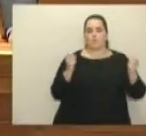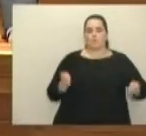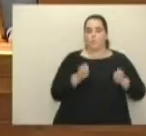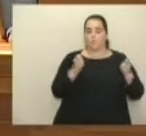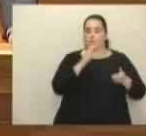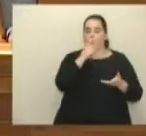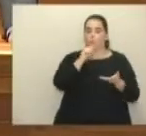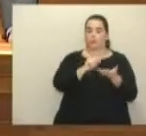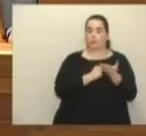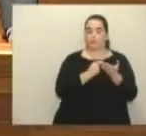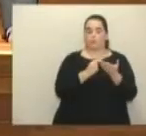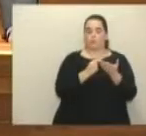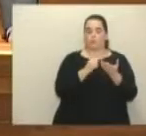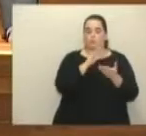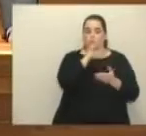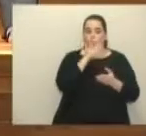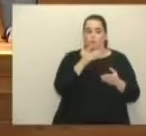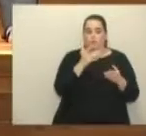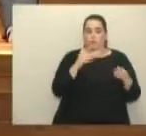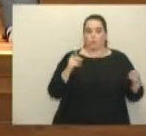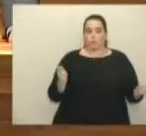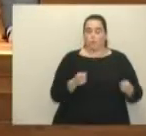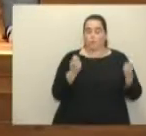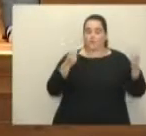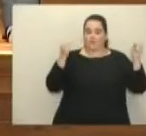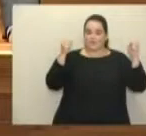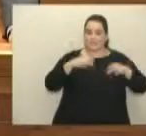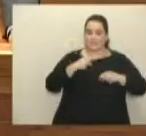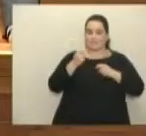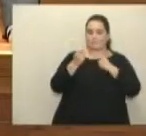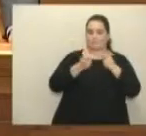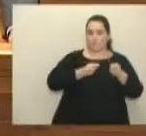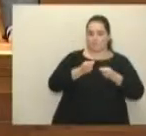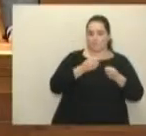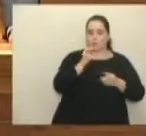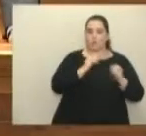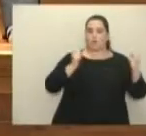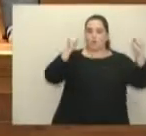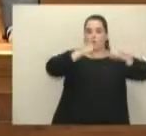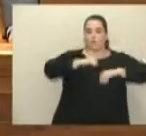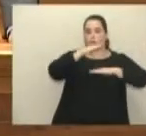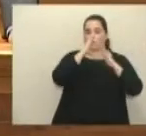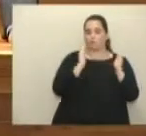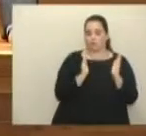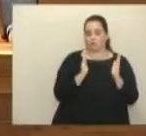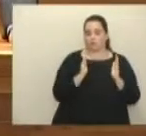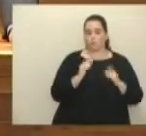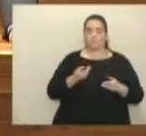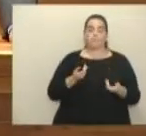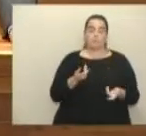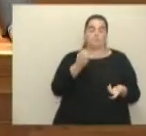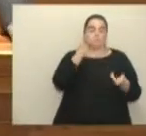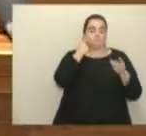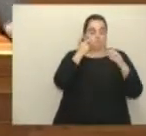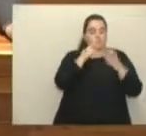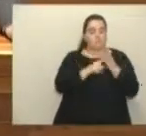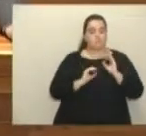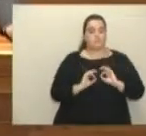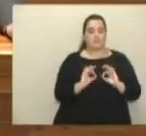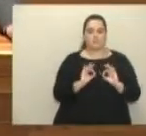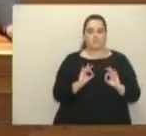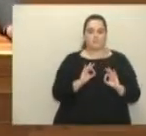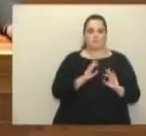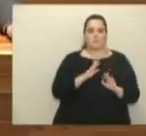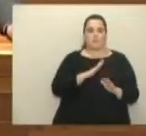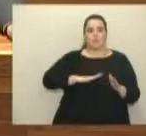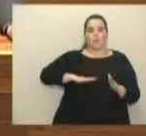menores, los procedimientos negociados sin publicidad, así como los adjudicados al amparo de los acuerdos marco. Precisamente, estos eran las zonas de